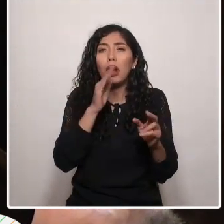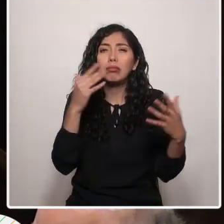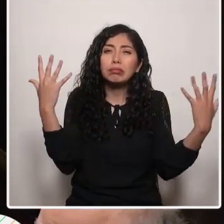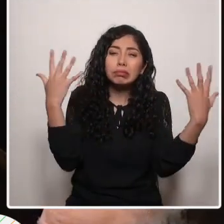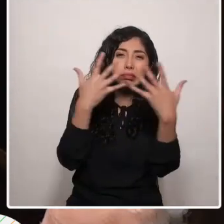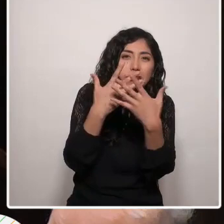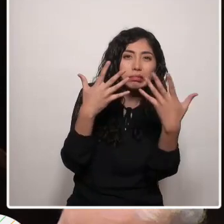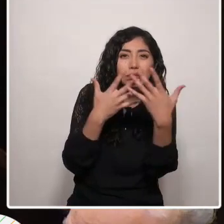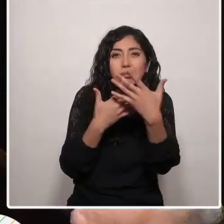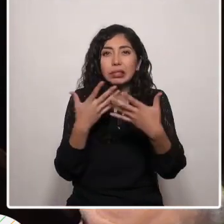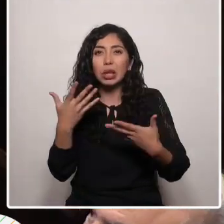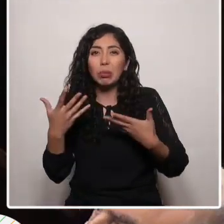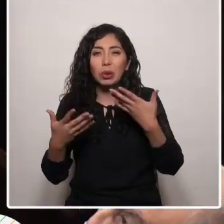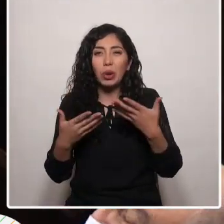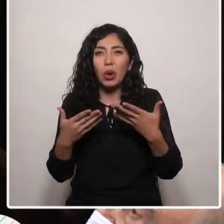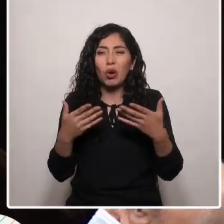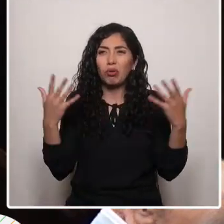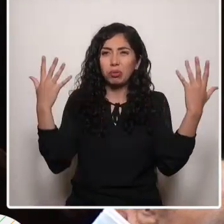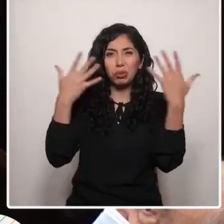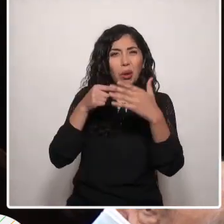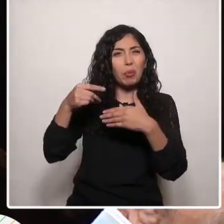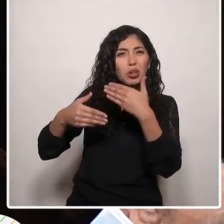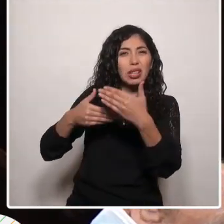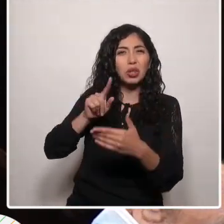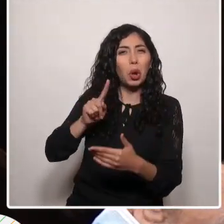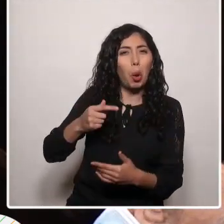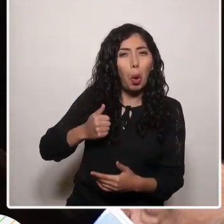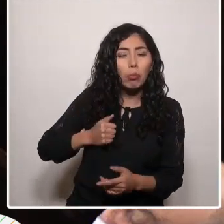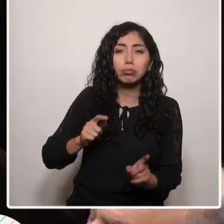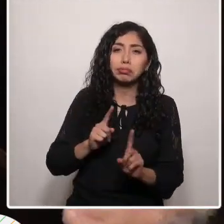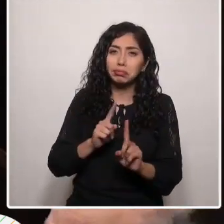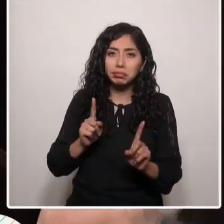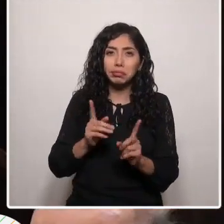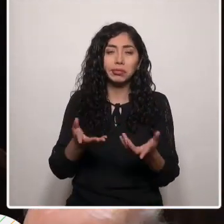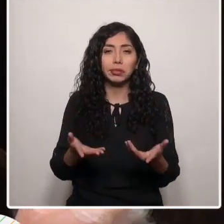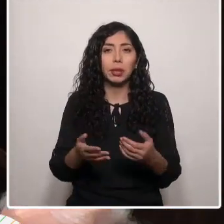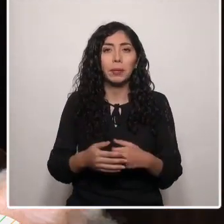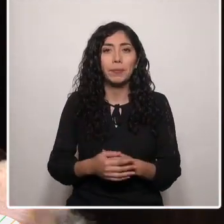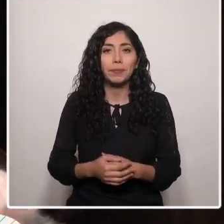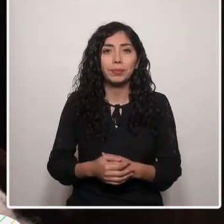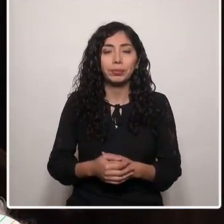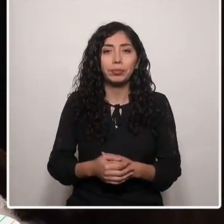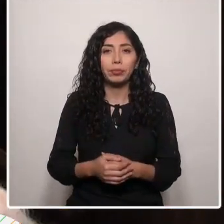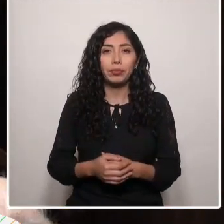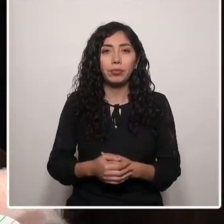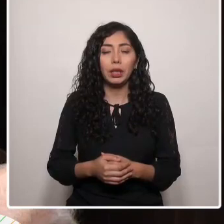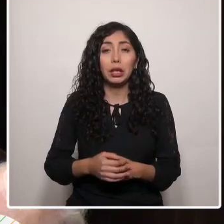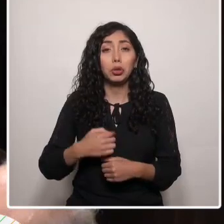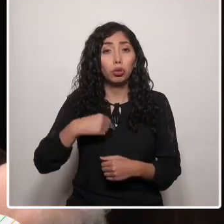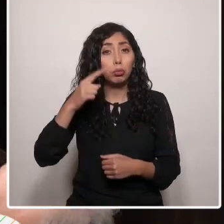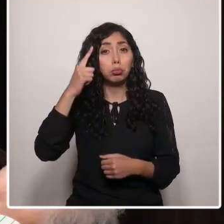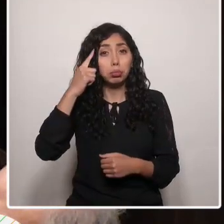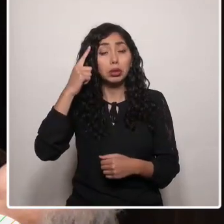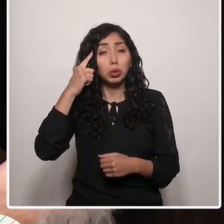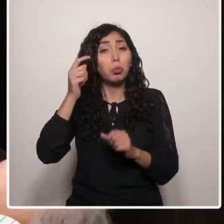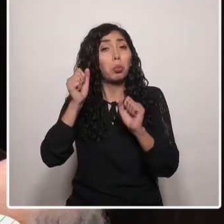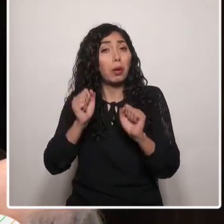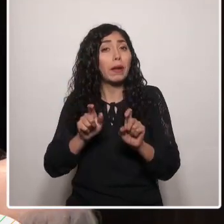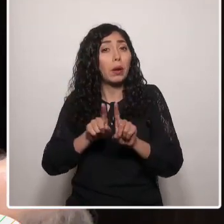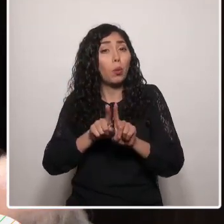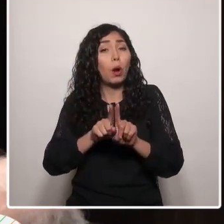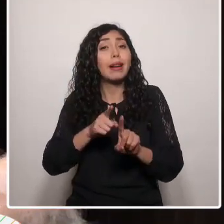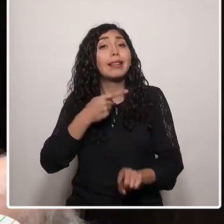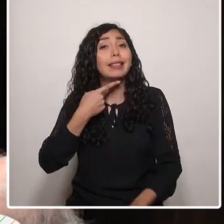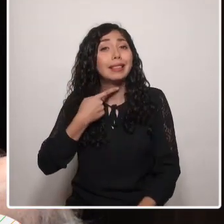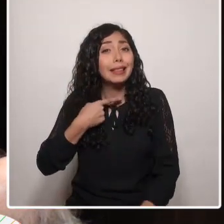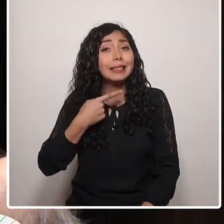una nulidad de procedimiento tal cual señala el constituyente Chaín. Creo que podría ser interesante de que ya